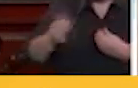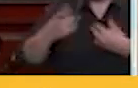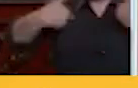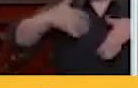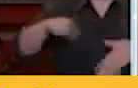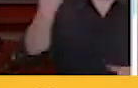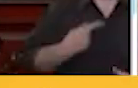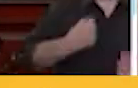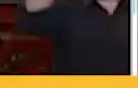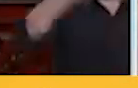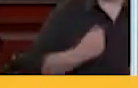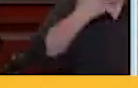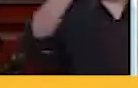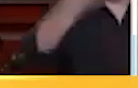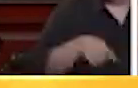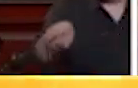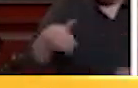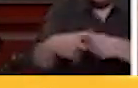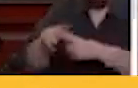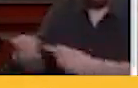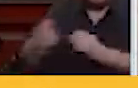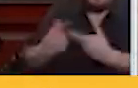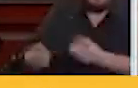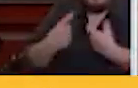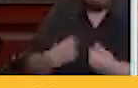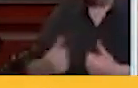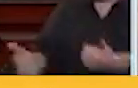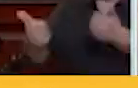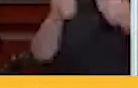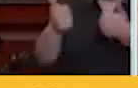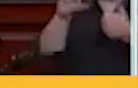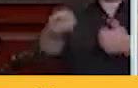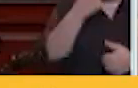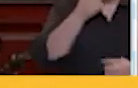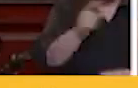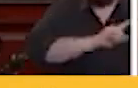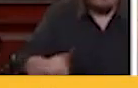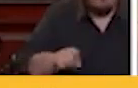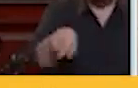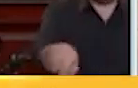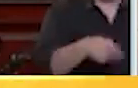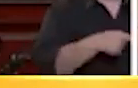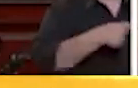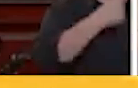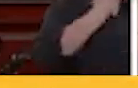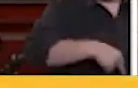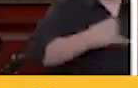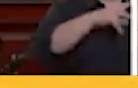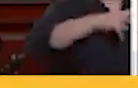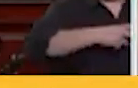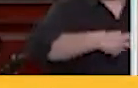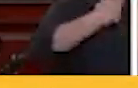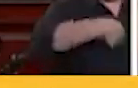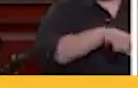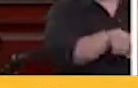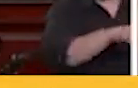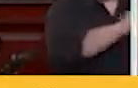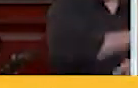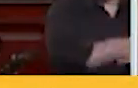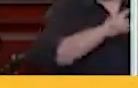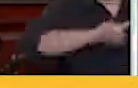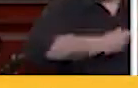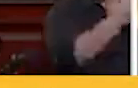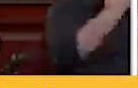obviamente va a poner su posición en una mesa de diálogo siempre, con lo cual es una posición del gobernador de Buenos Aires, no de todos los